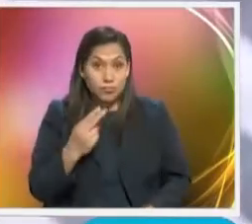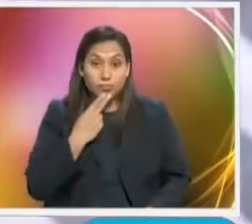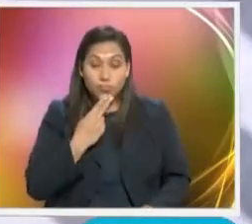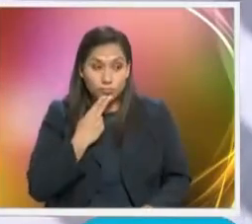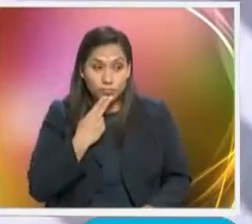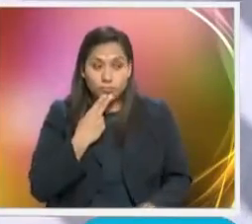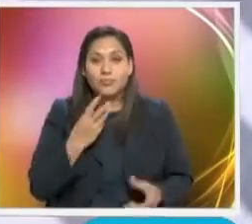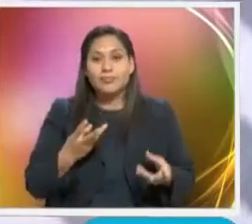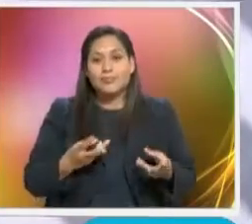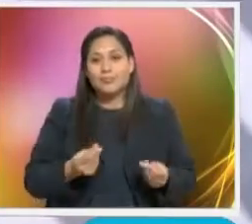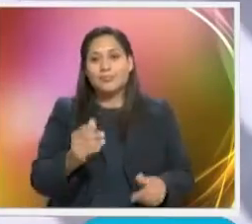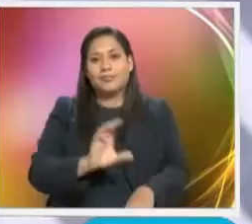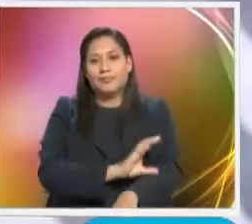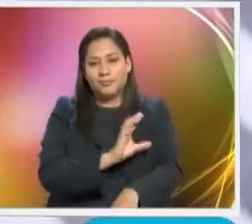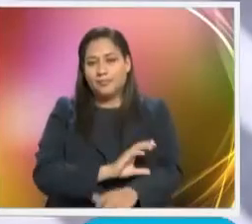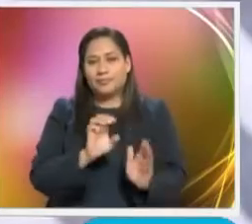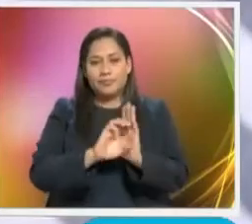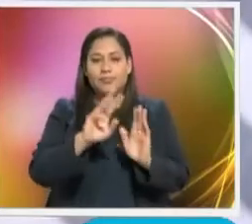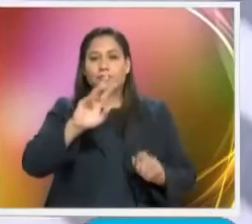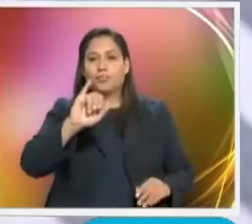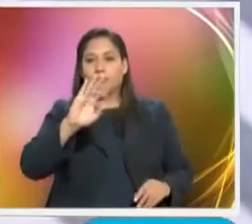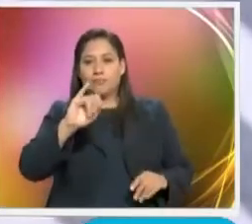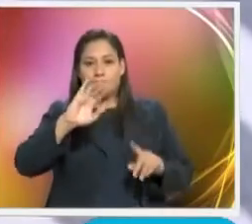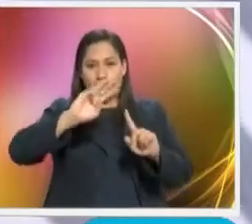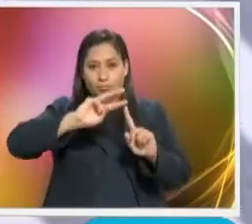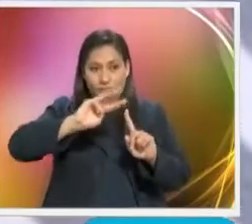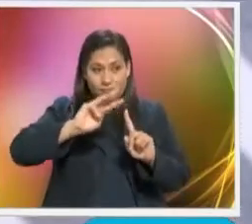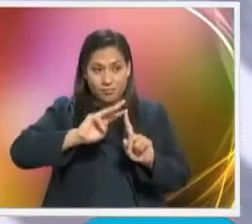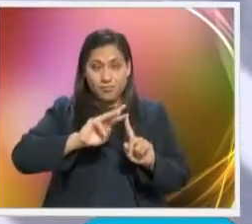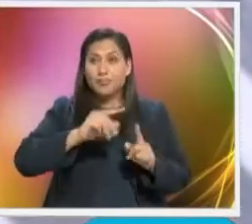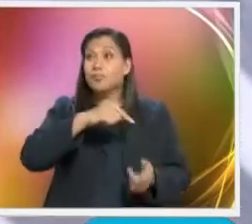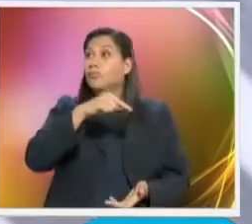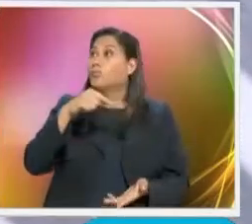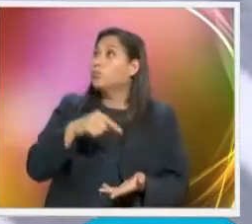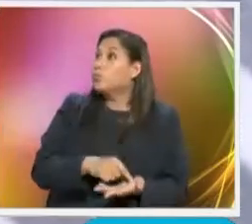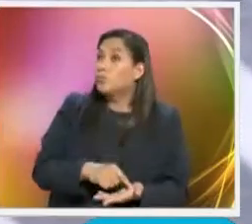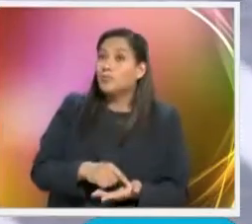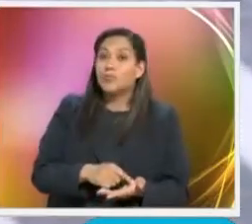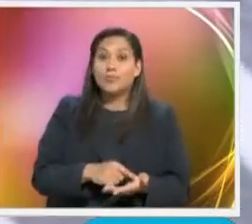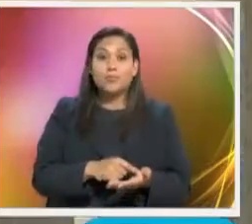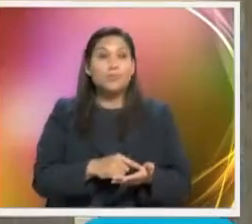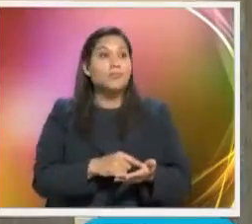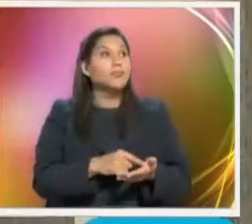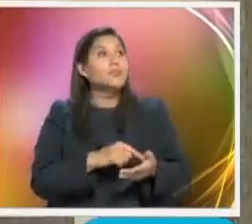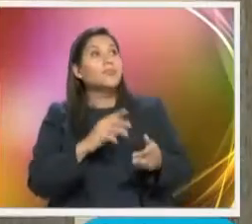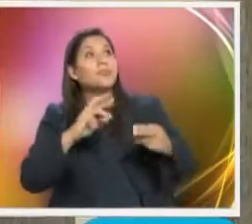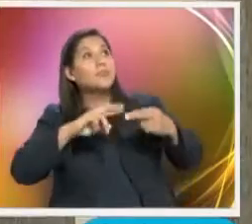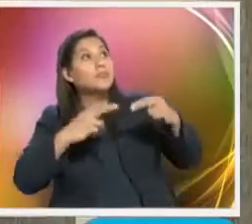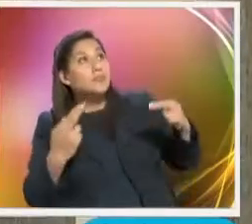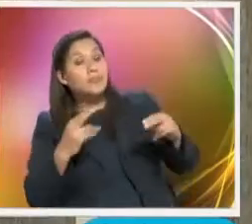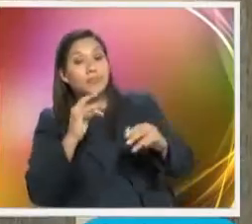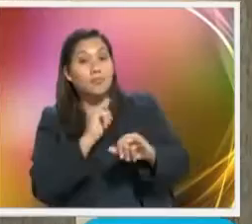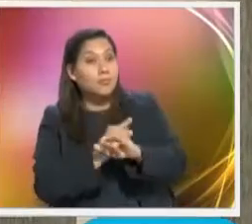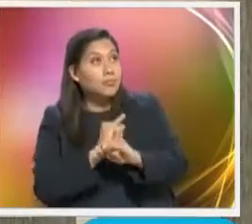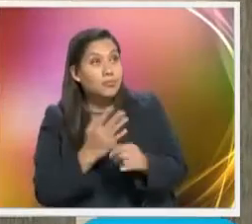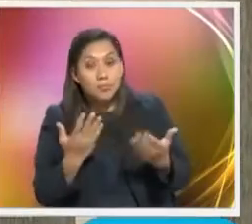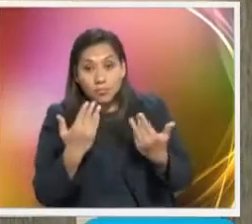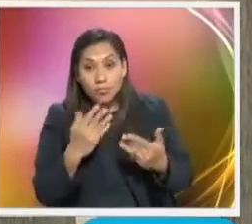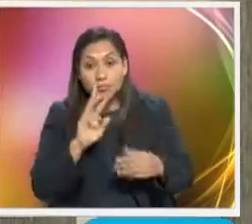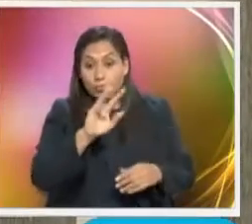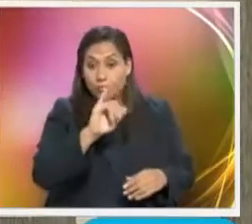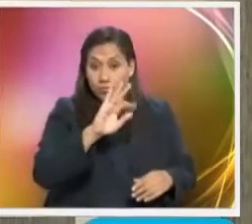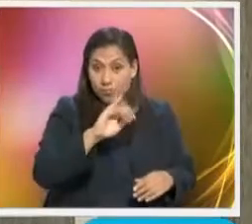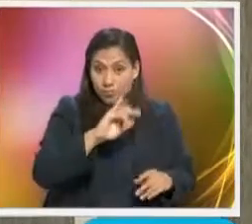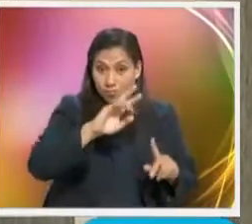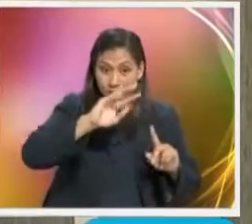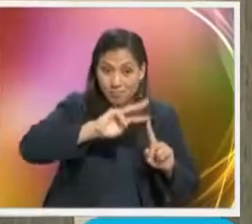está consumiendo batería. En el caso del Wi-Fi, por ejemplo, si estoy en un lugar en el que no estoy conectado a una red y tengo el Wi-Fi activado,